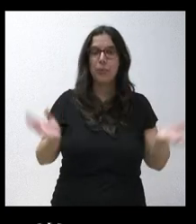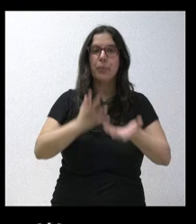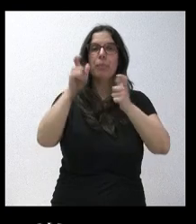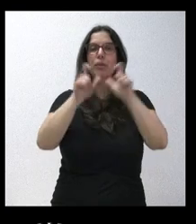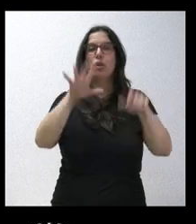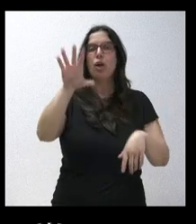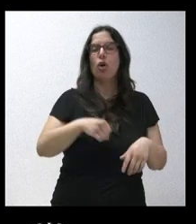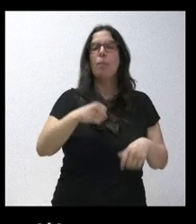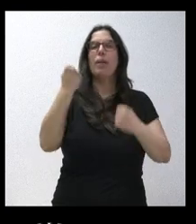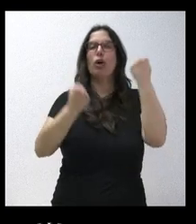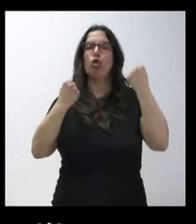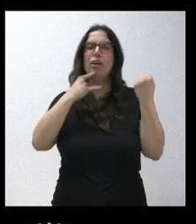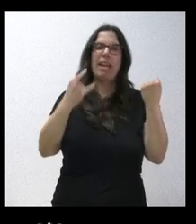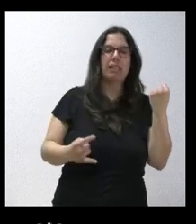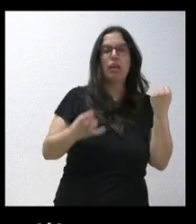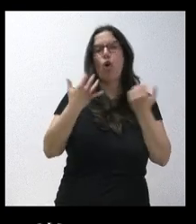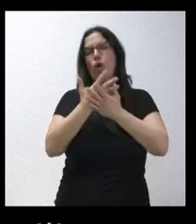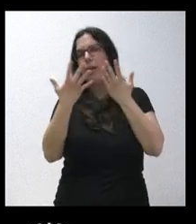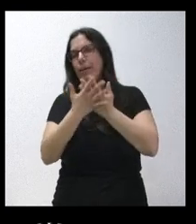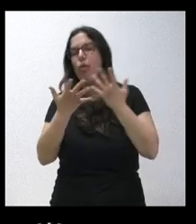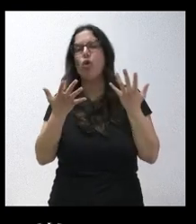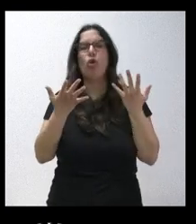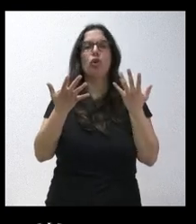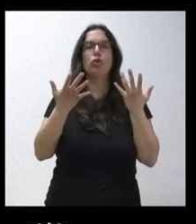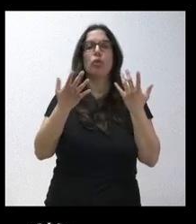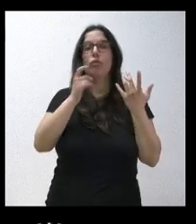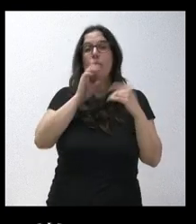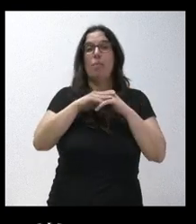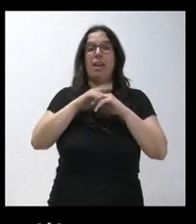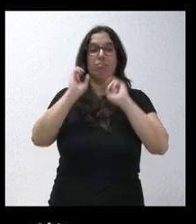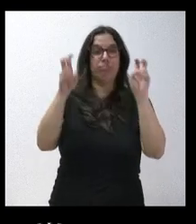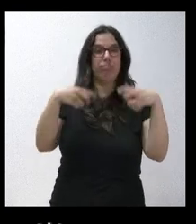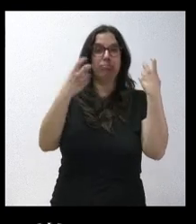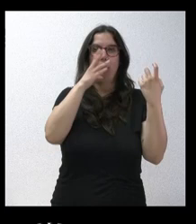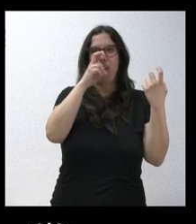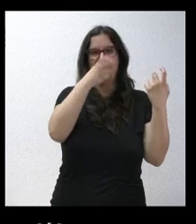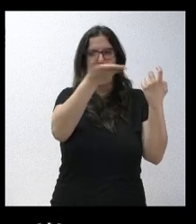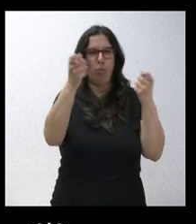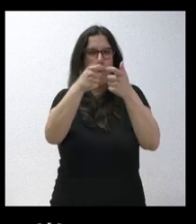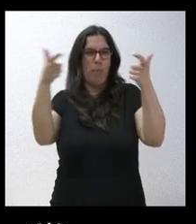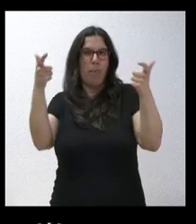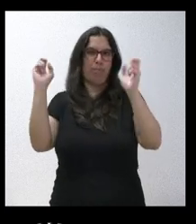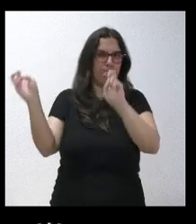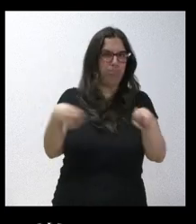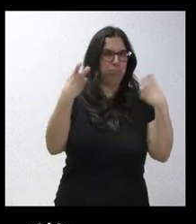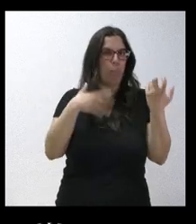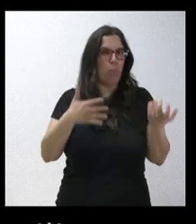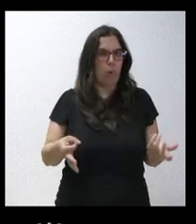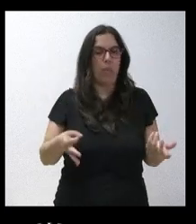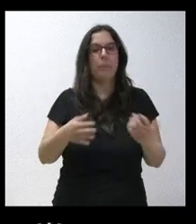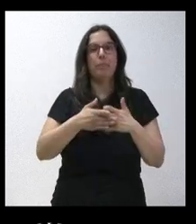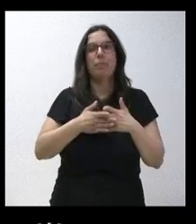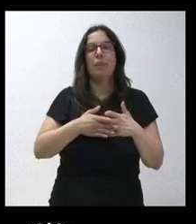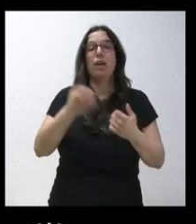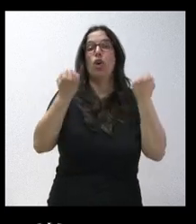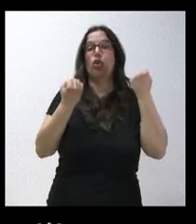híbridos o eléctricos eh renovando el parque de vehículos antiguos creo que los vehículos de más de